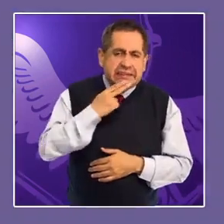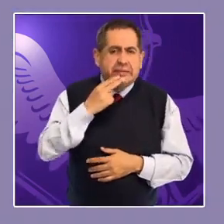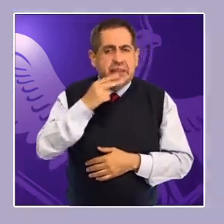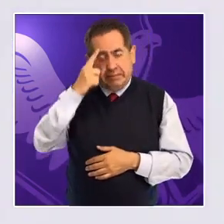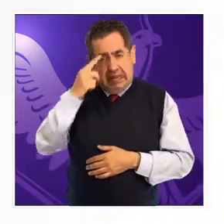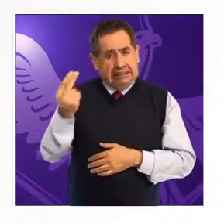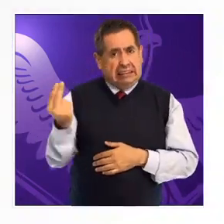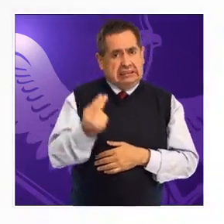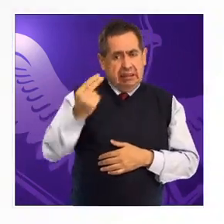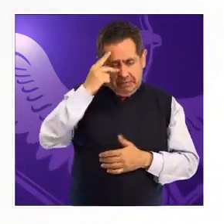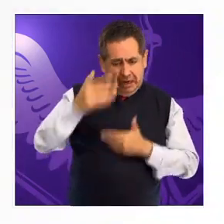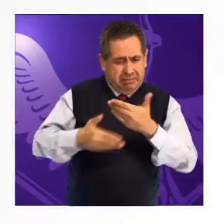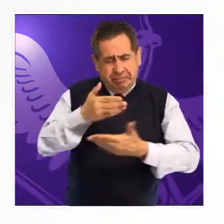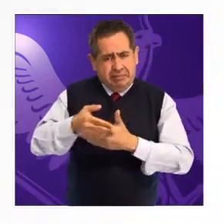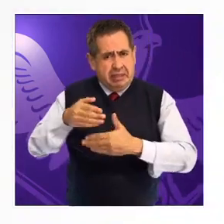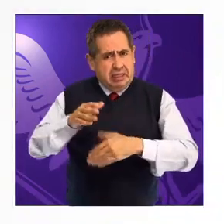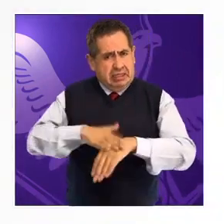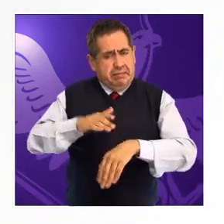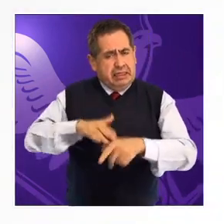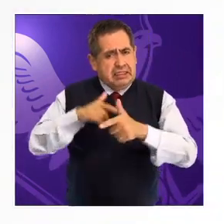profundizar.